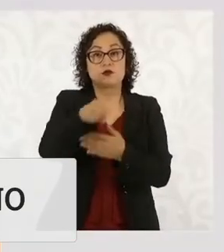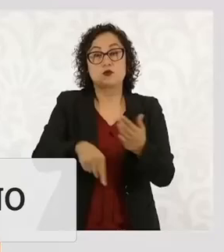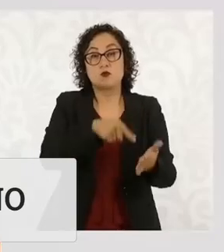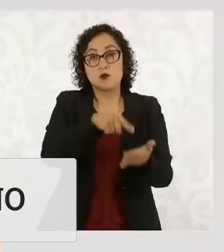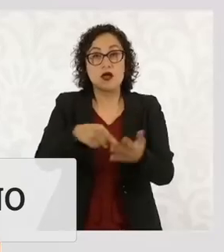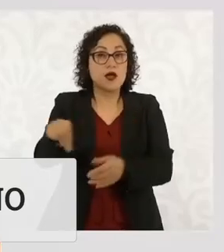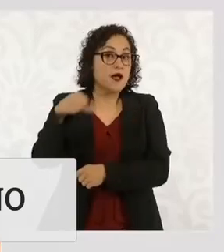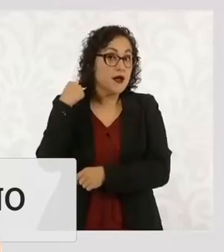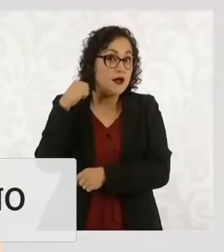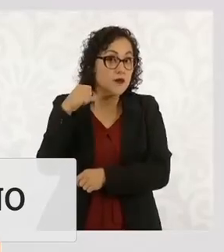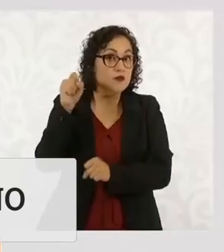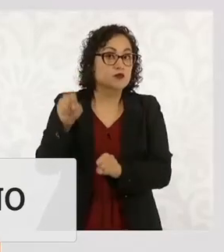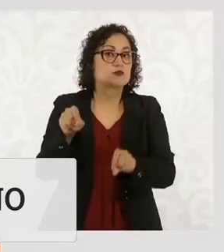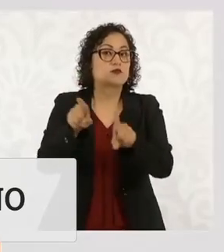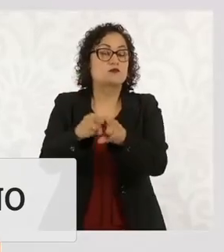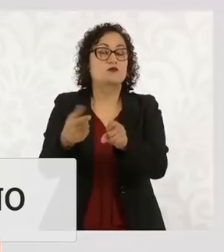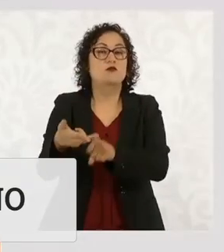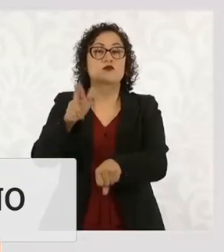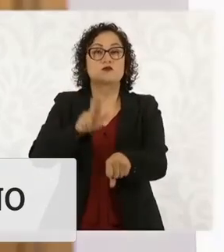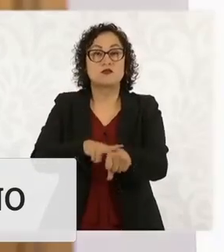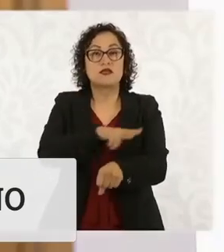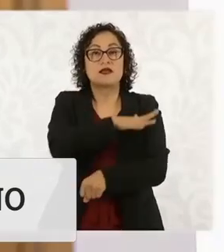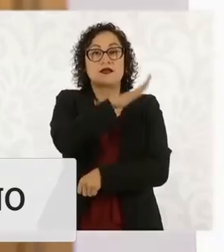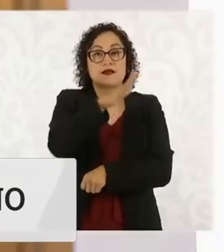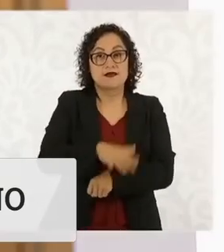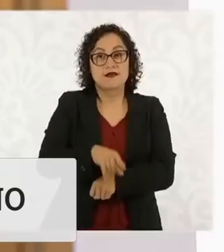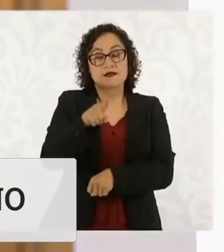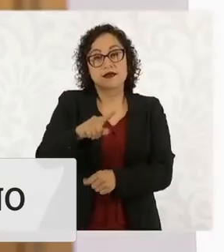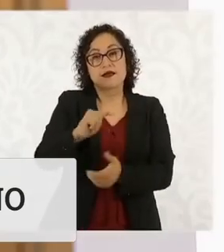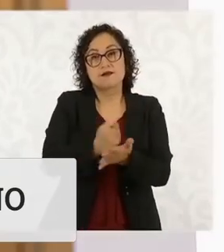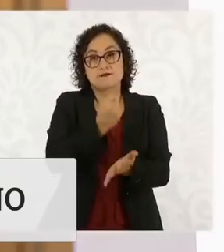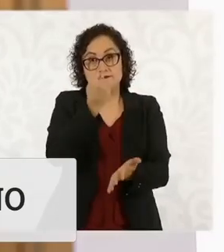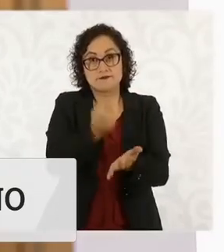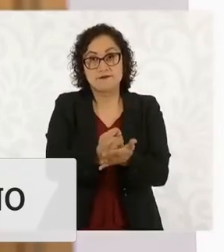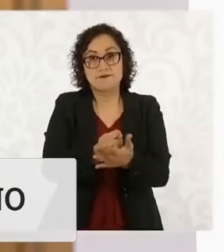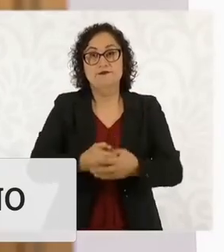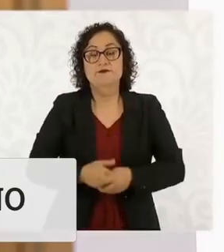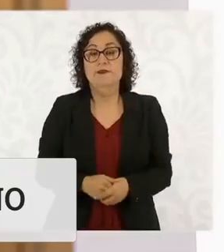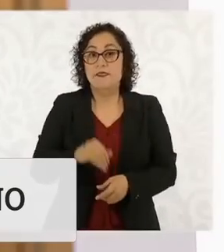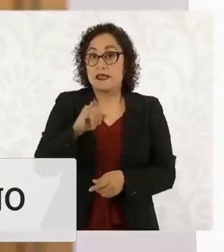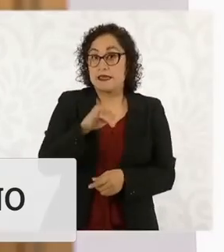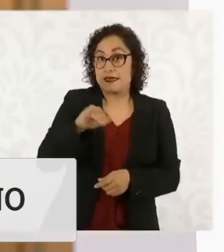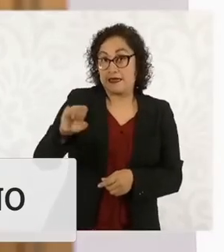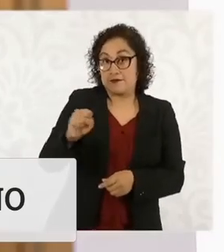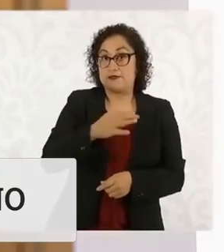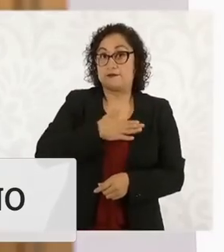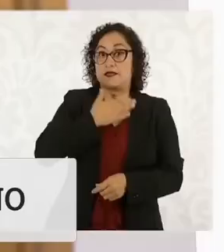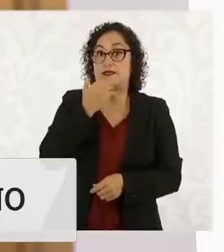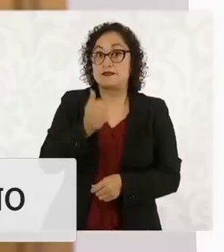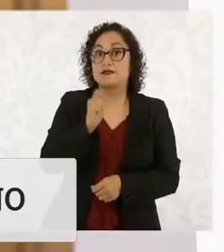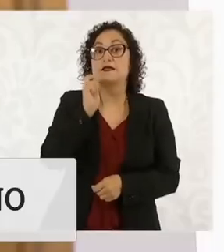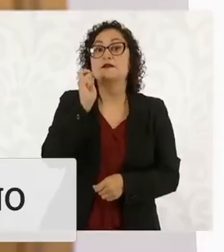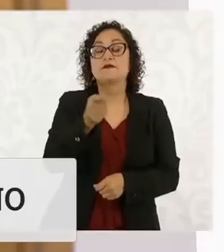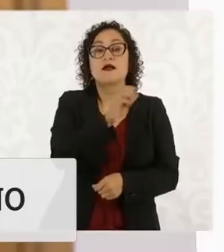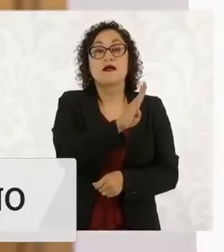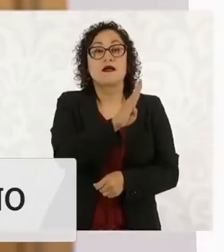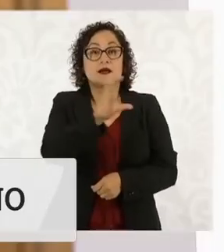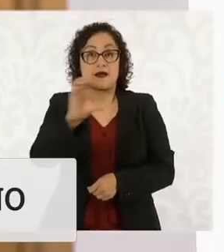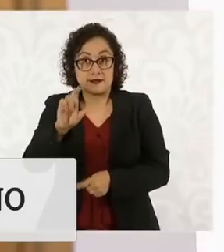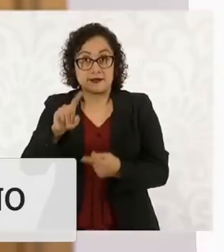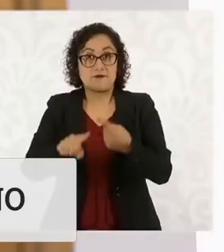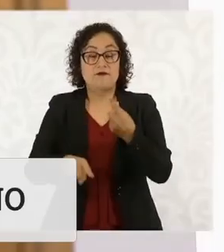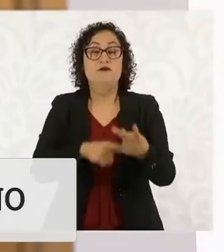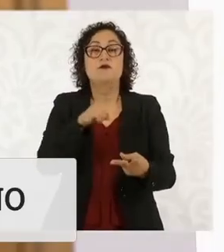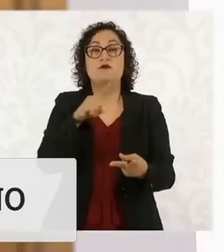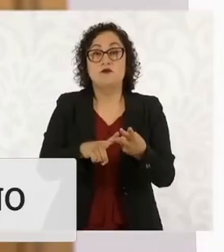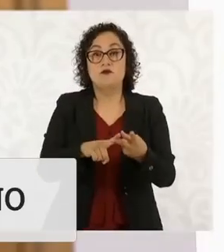en Acapulco, Guerrero, Hospital General de Tampico, Tamaulipas, del IMSS Bienestar en Baja California,